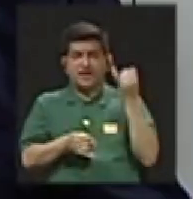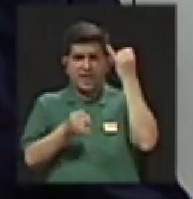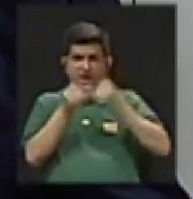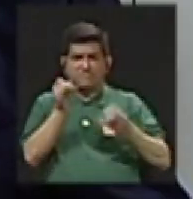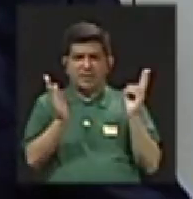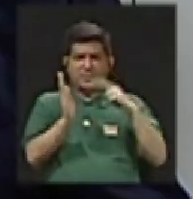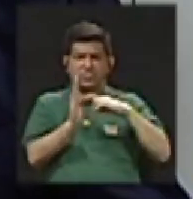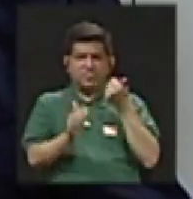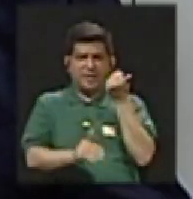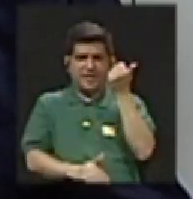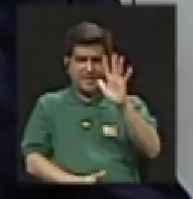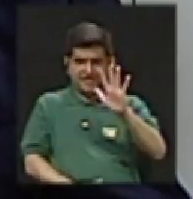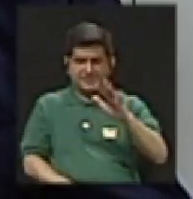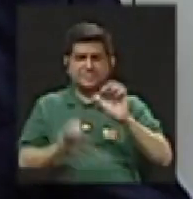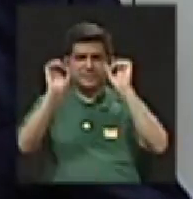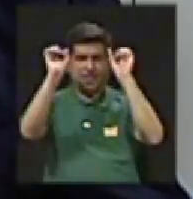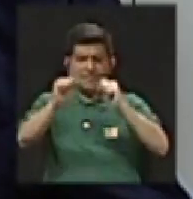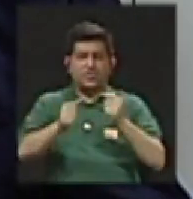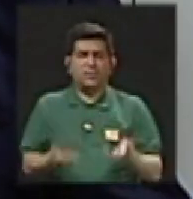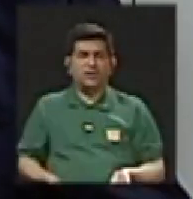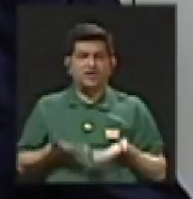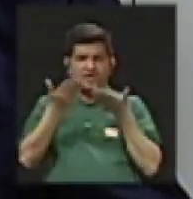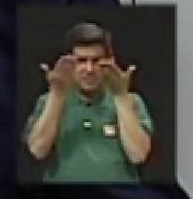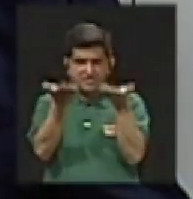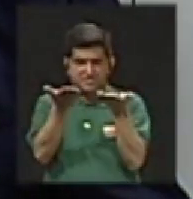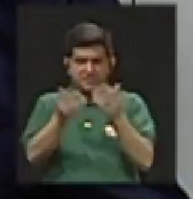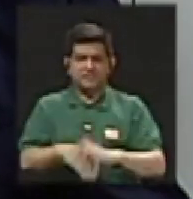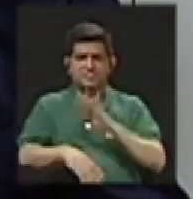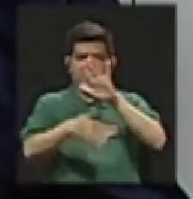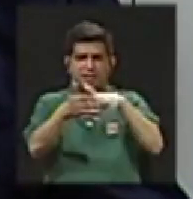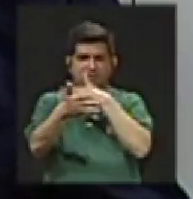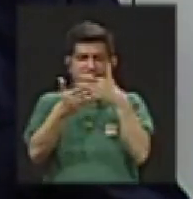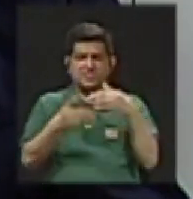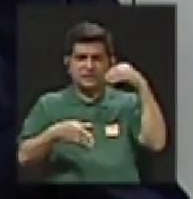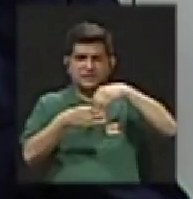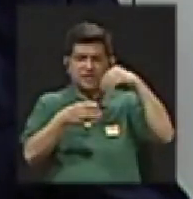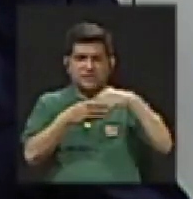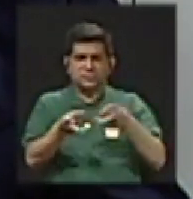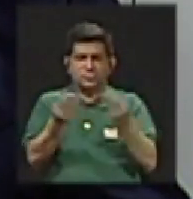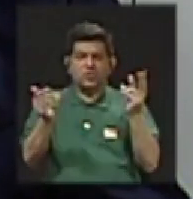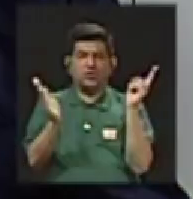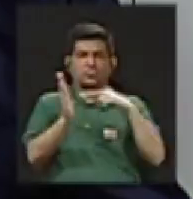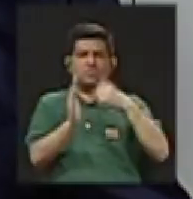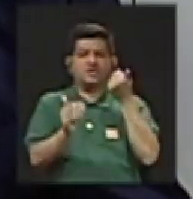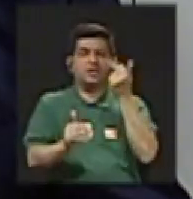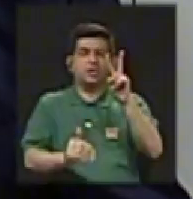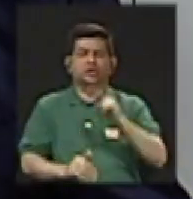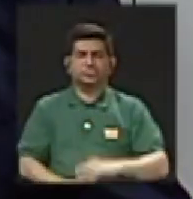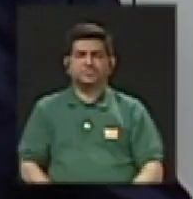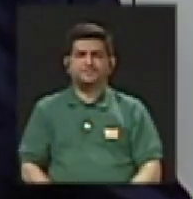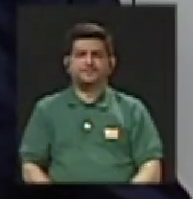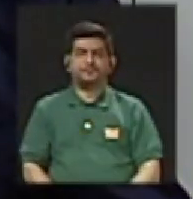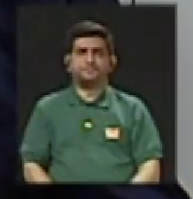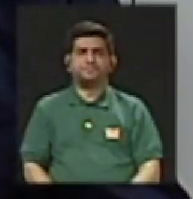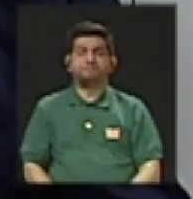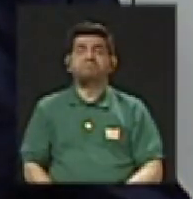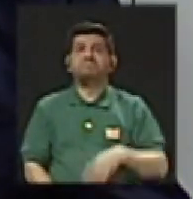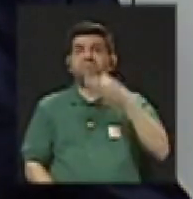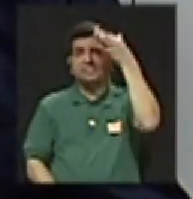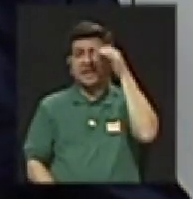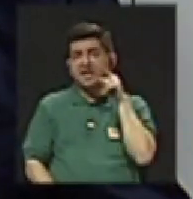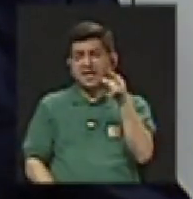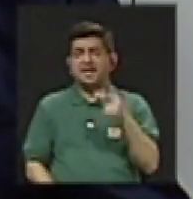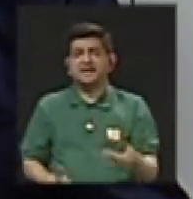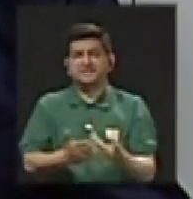del 2015 poder proveer una matriz de insumo producto para el año 2012, que estimamos ese va a